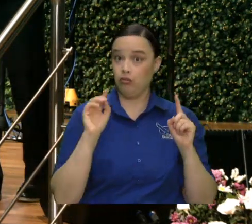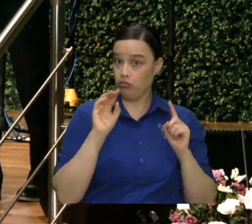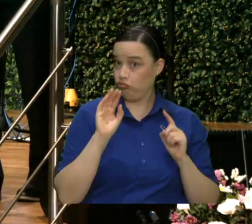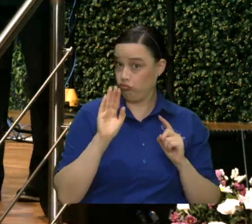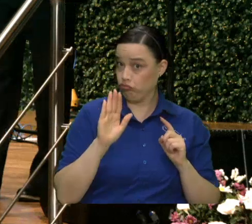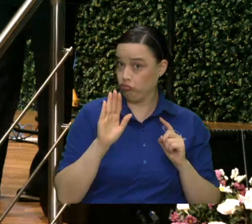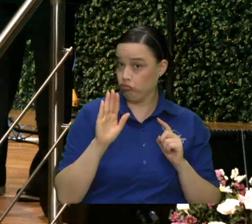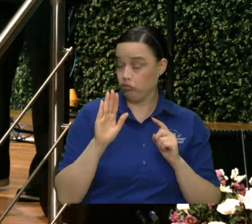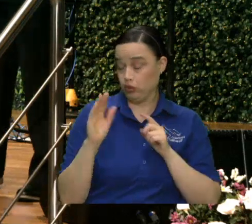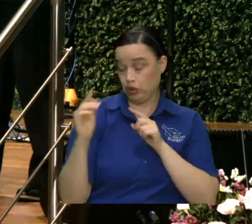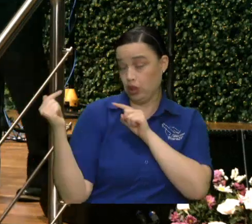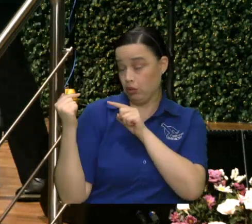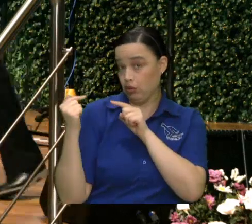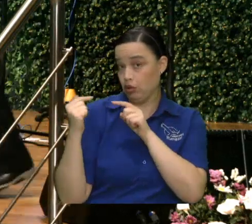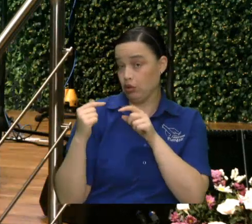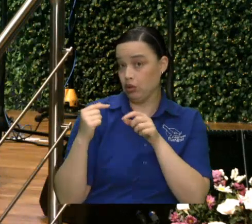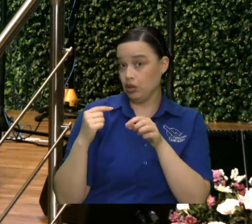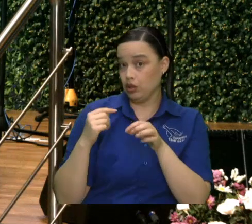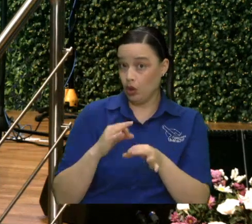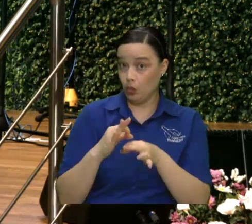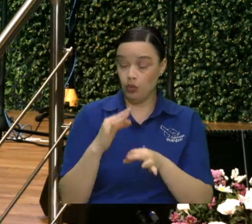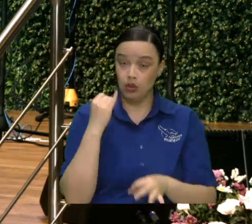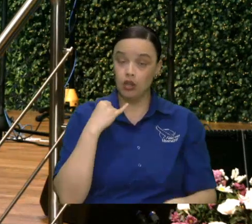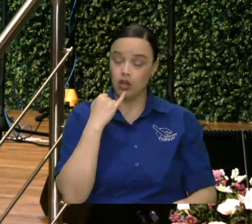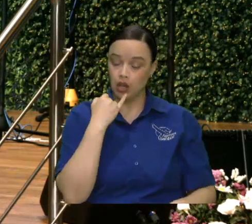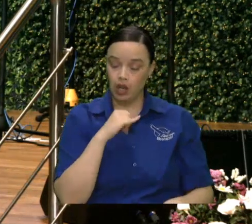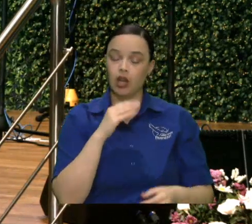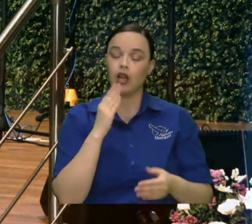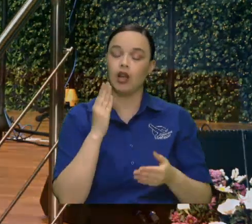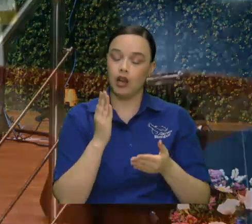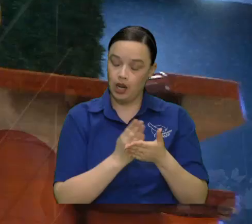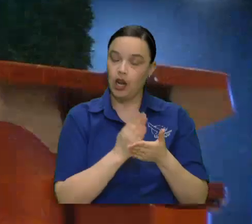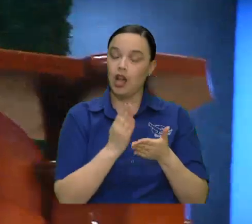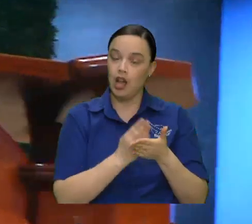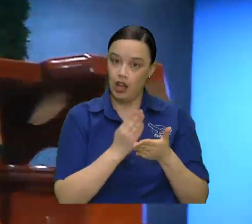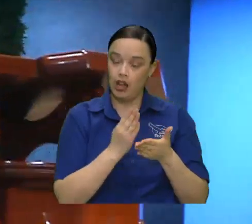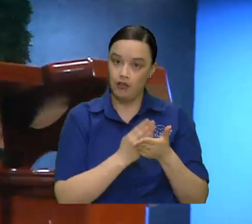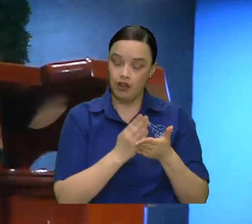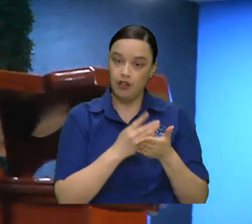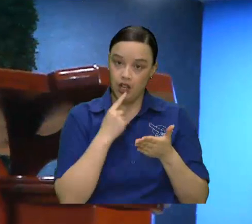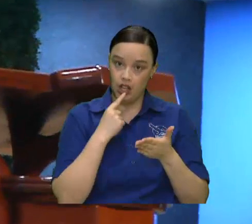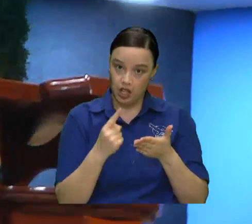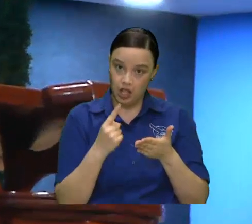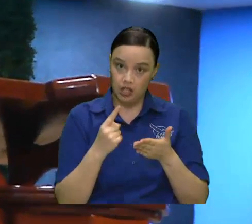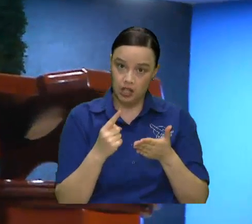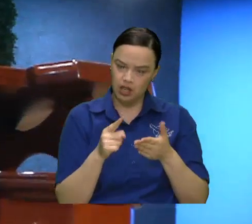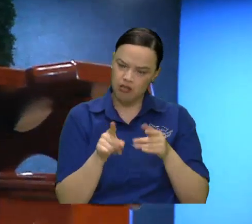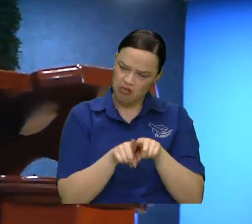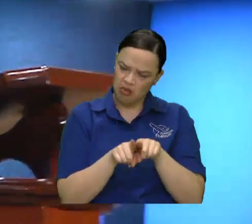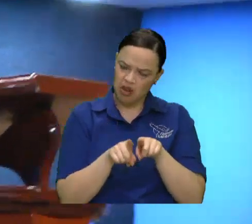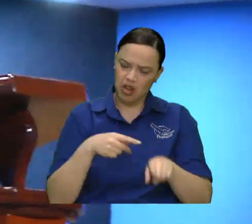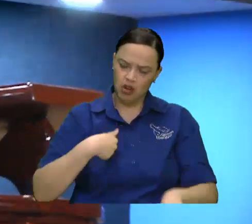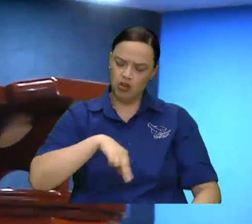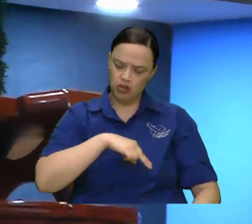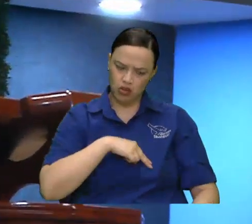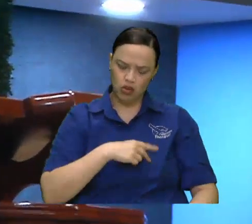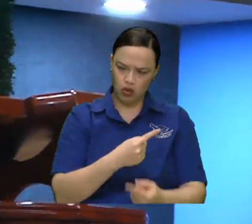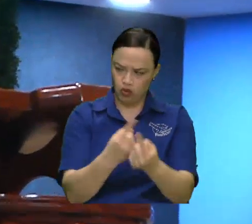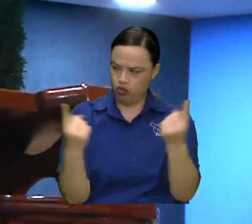sería el pueblo de una hélice según 1ª corintios 10 10 son una sombra para nosotros ellos sitiaron el